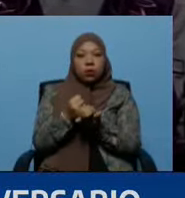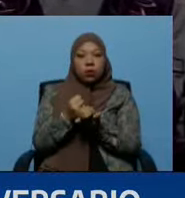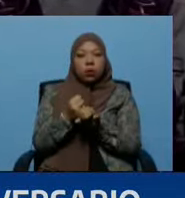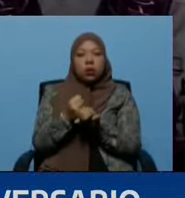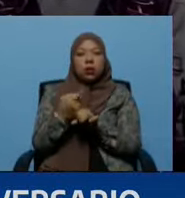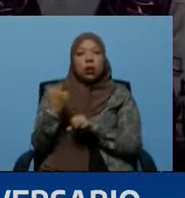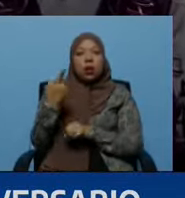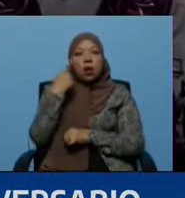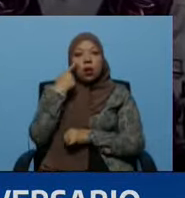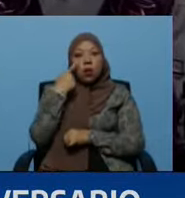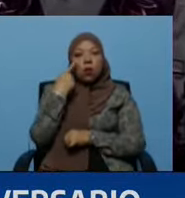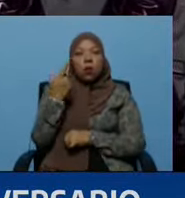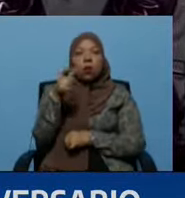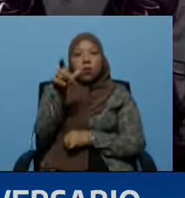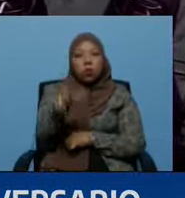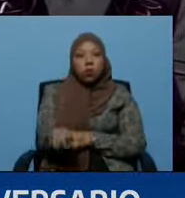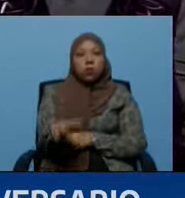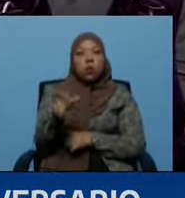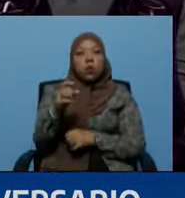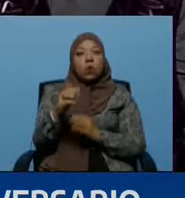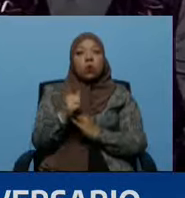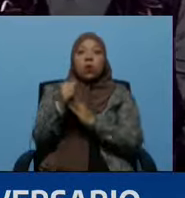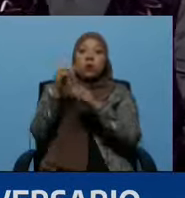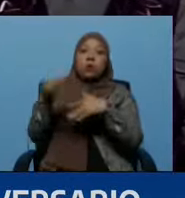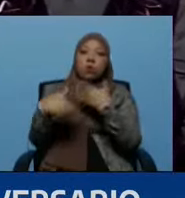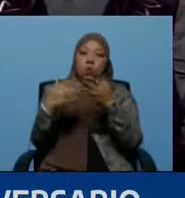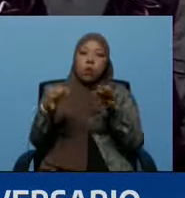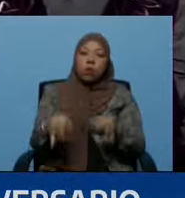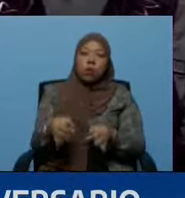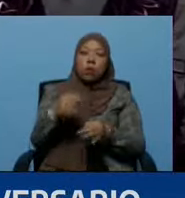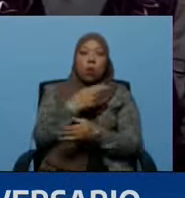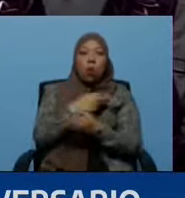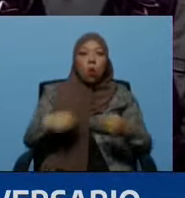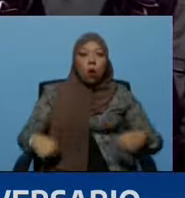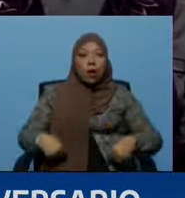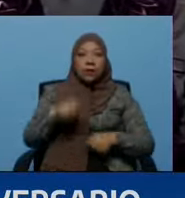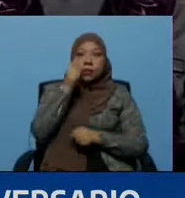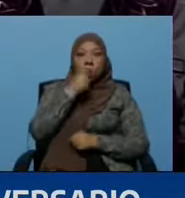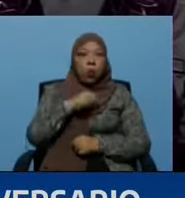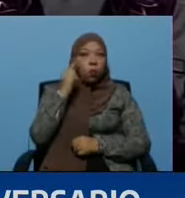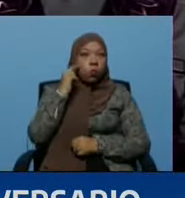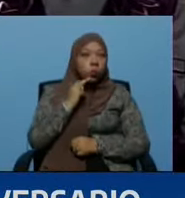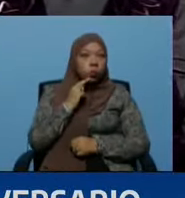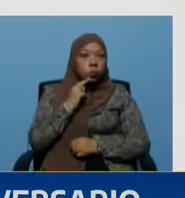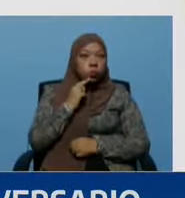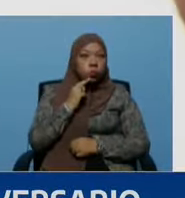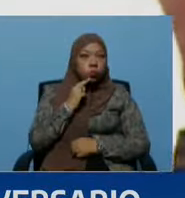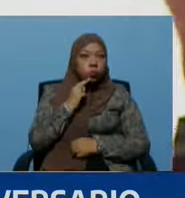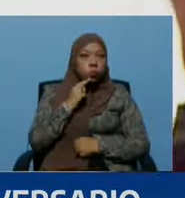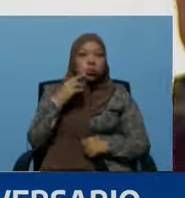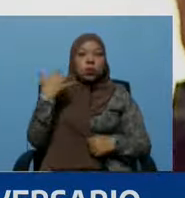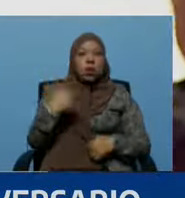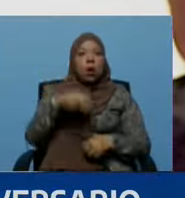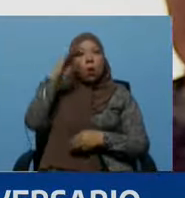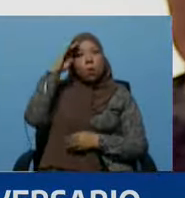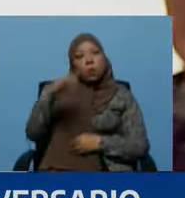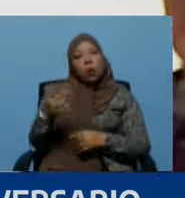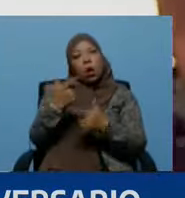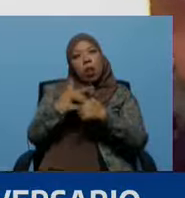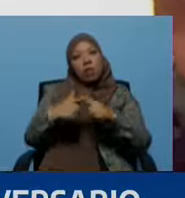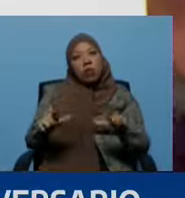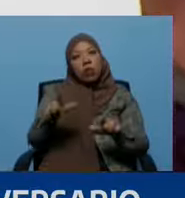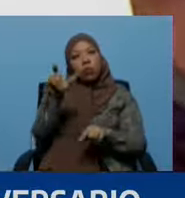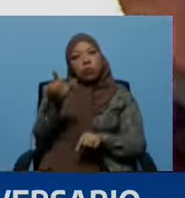en mi mano como comandante en jefe de la Fuerza Armada Nacional Bolivariana, de estas fuerzas militares